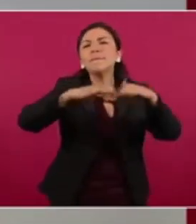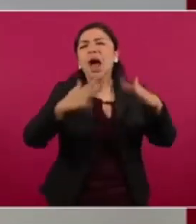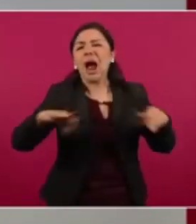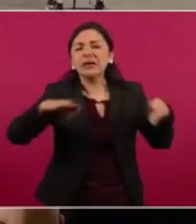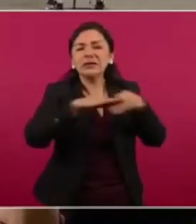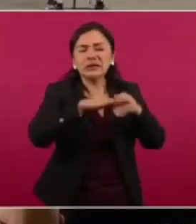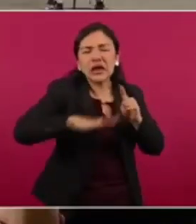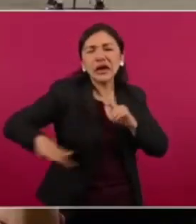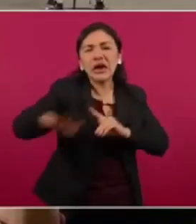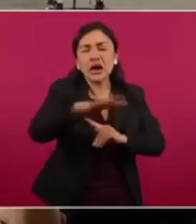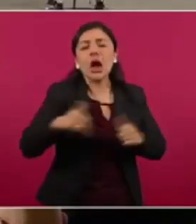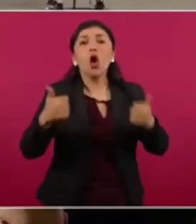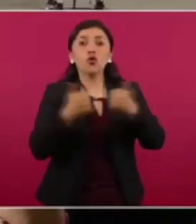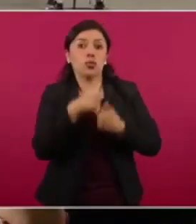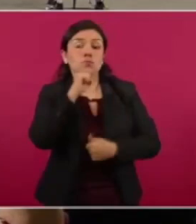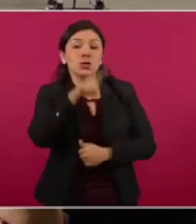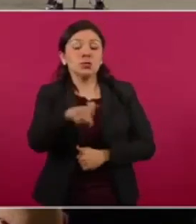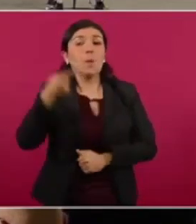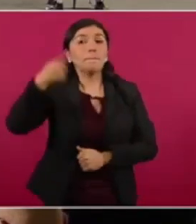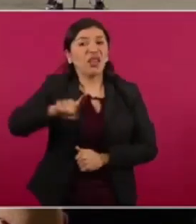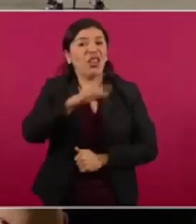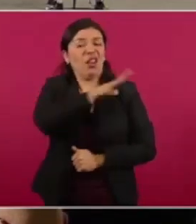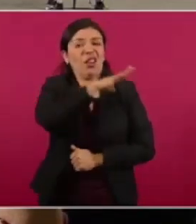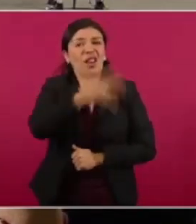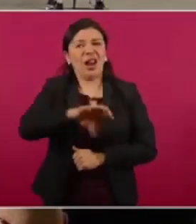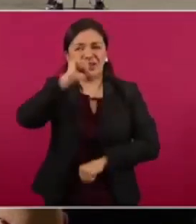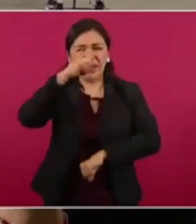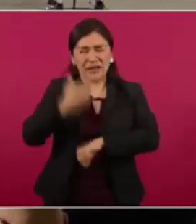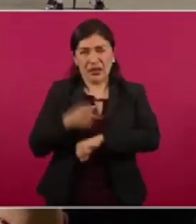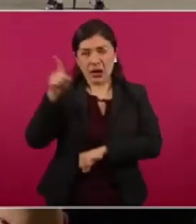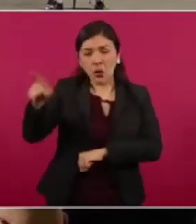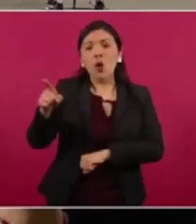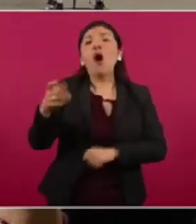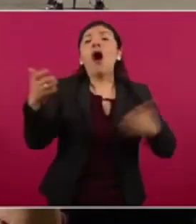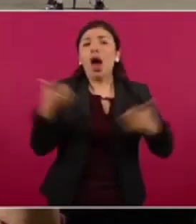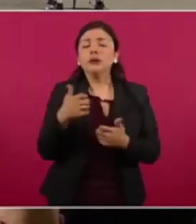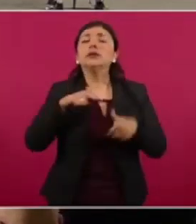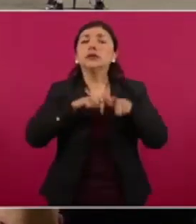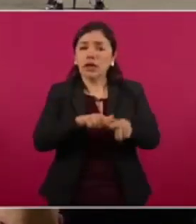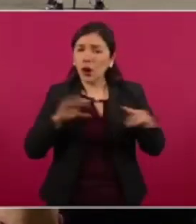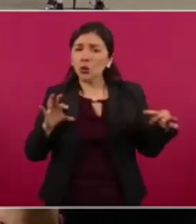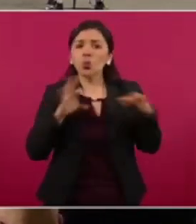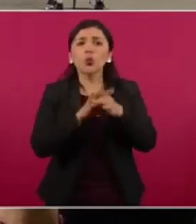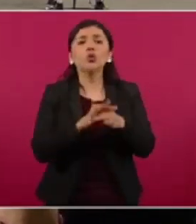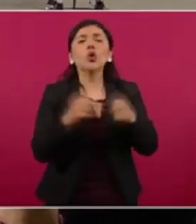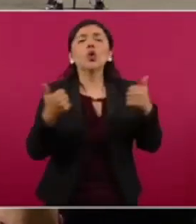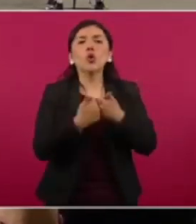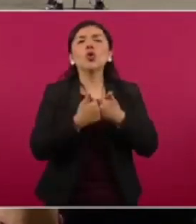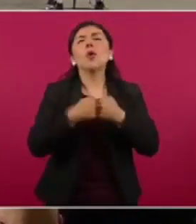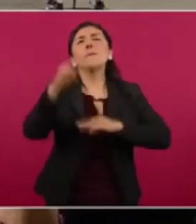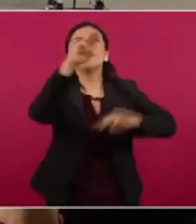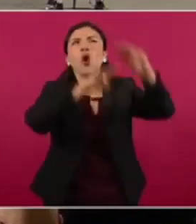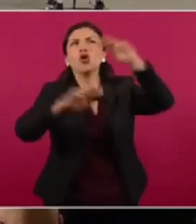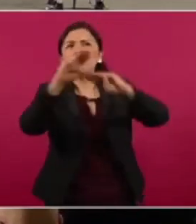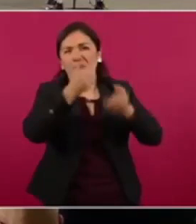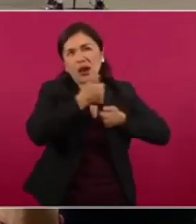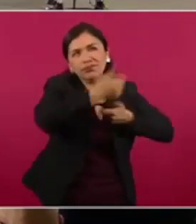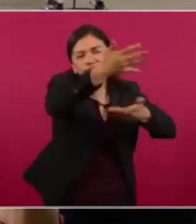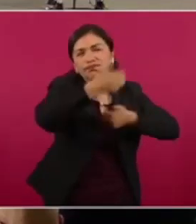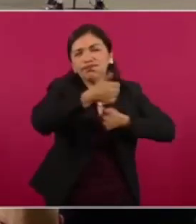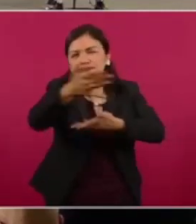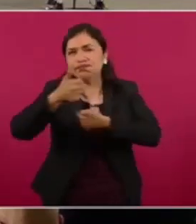manera conjunta por instrucciones del general secretario. Van a hacerlo de manera conjunta también en la sierra. Hay una